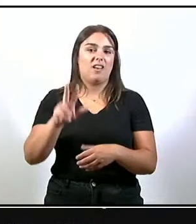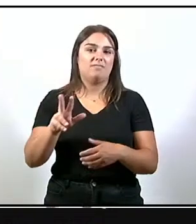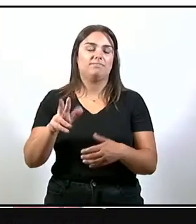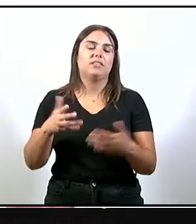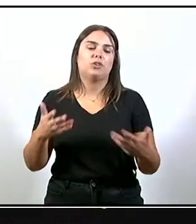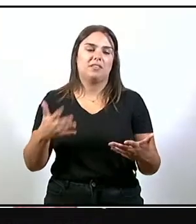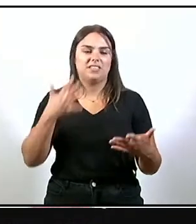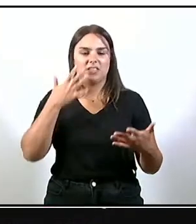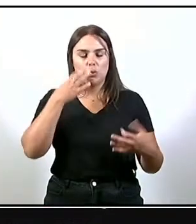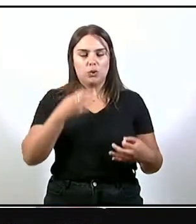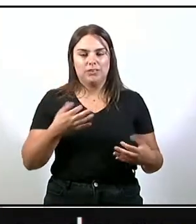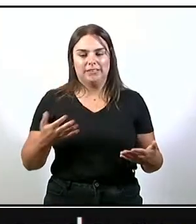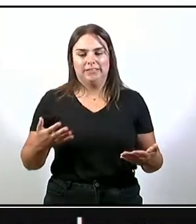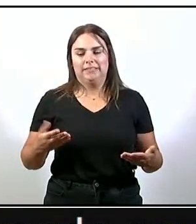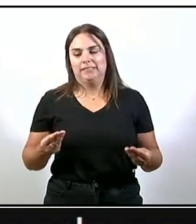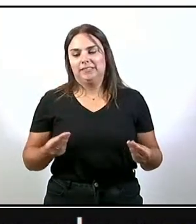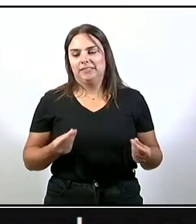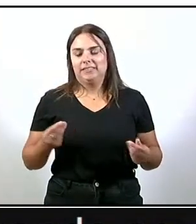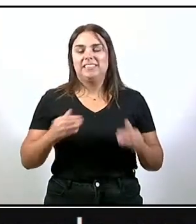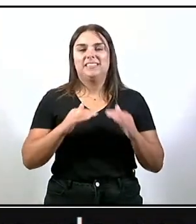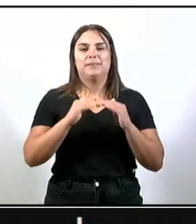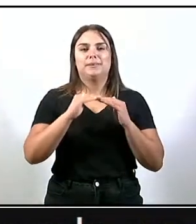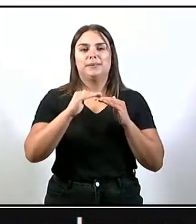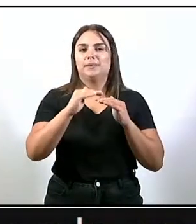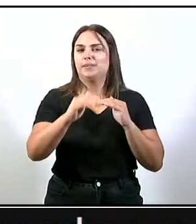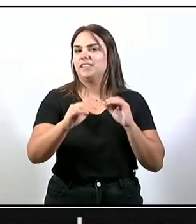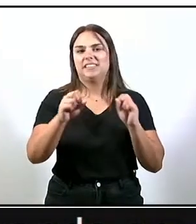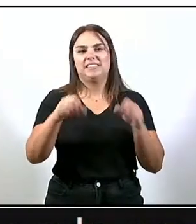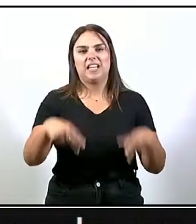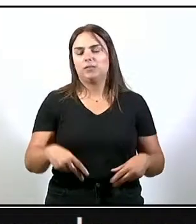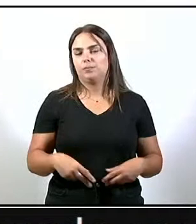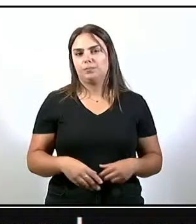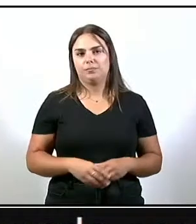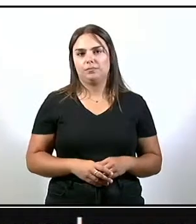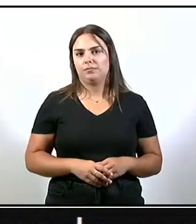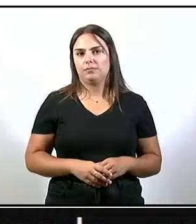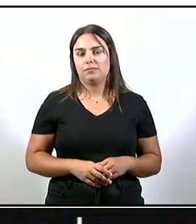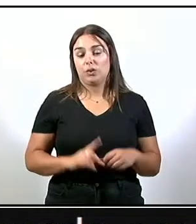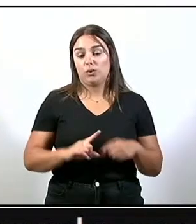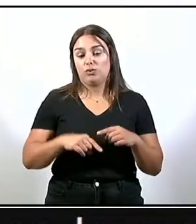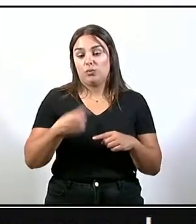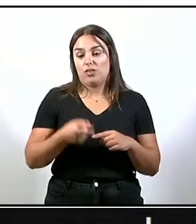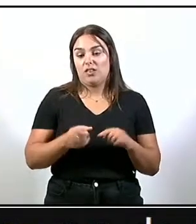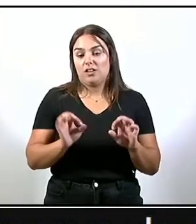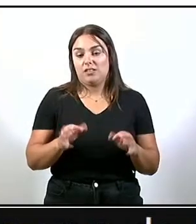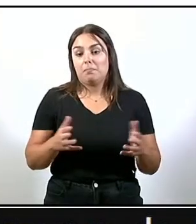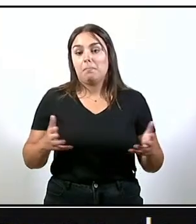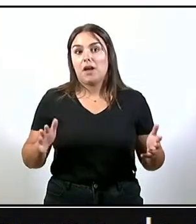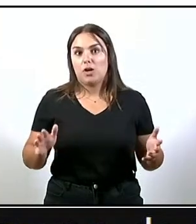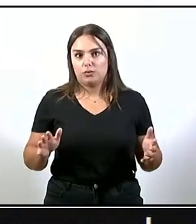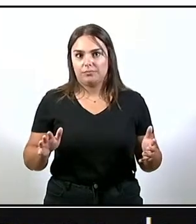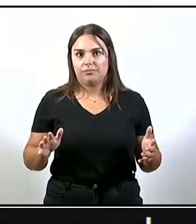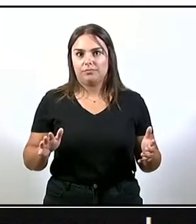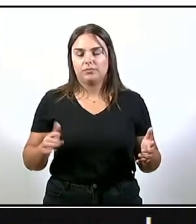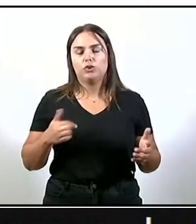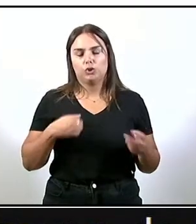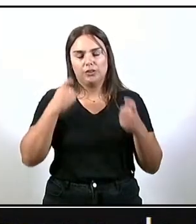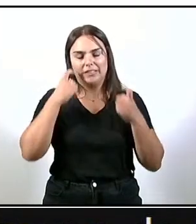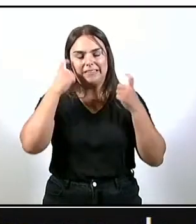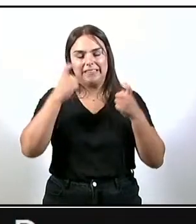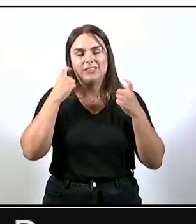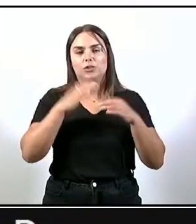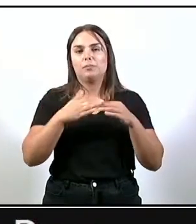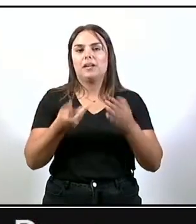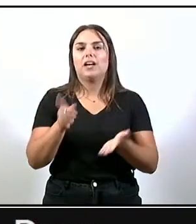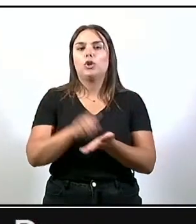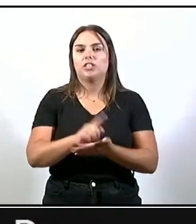probablemente huyan de la inestabilidad, ¿no? Como consecuencia de eso, ¿no? Pero vamos a hacer todo lo posible para que no sea así,